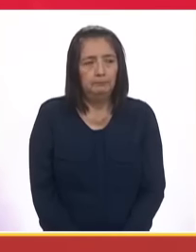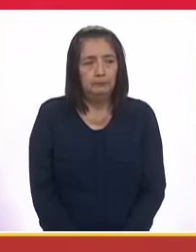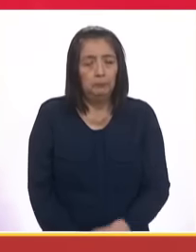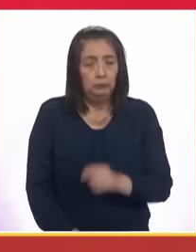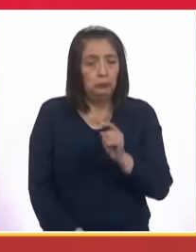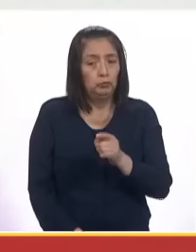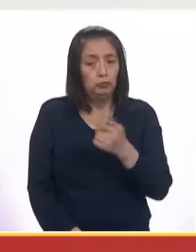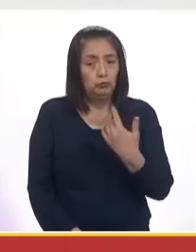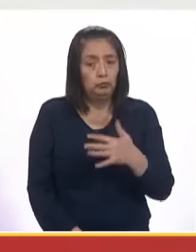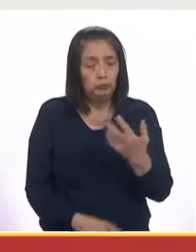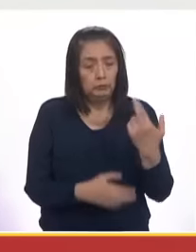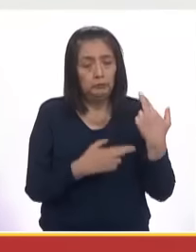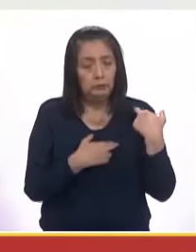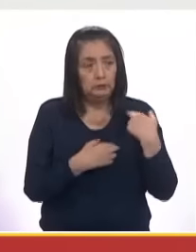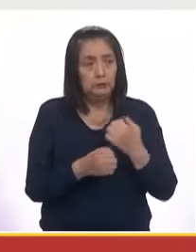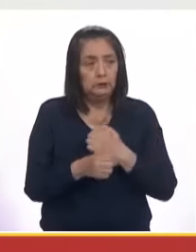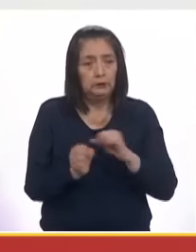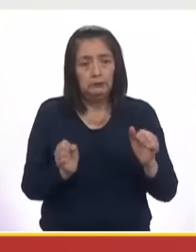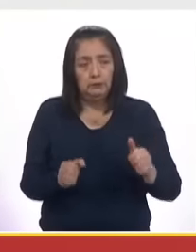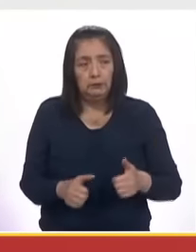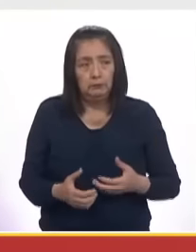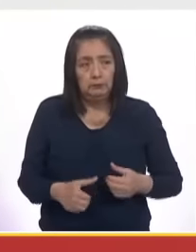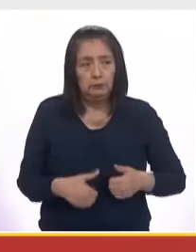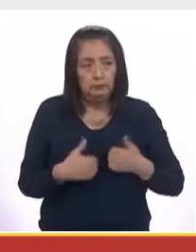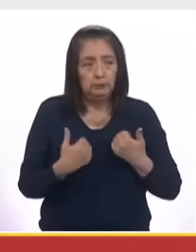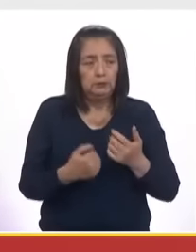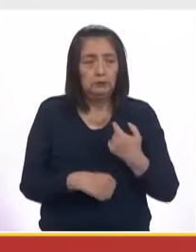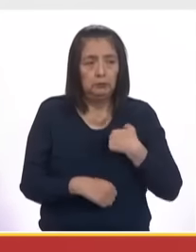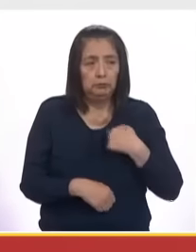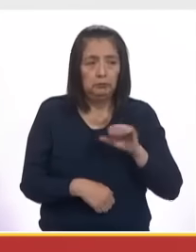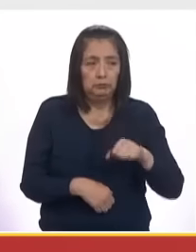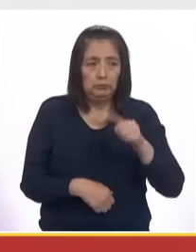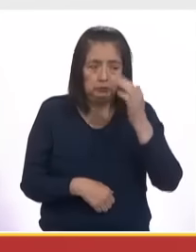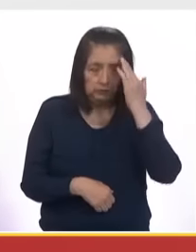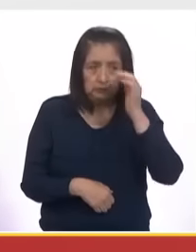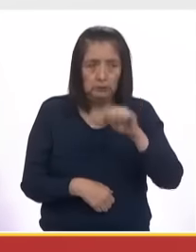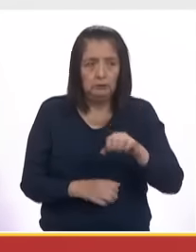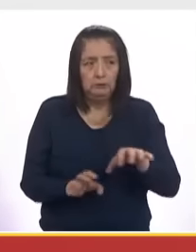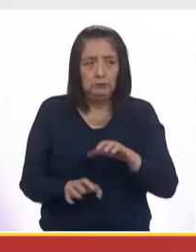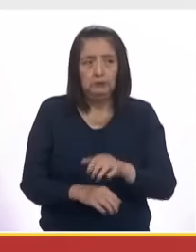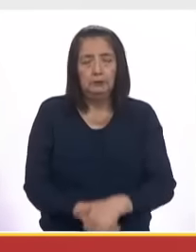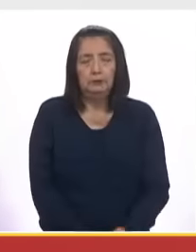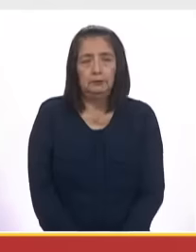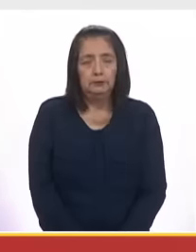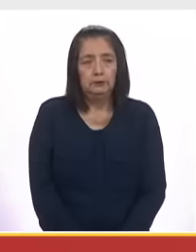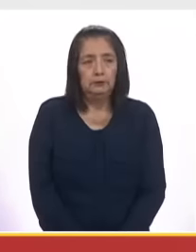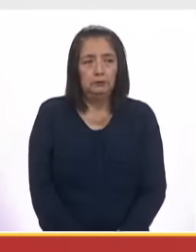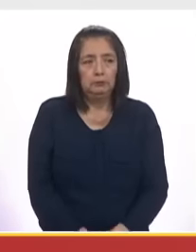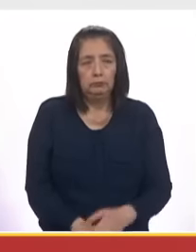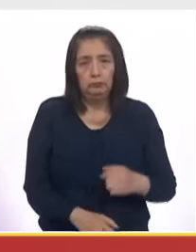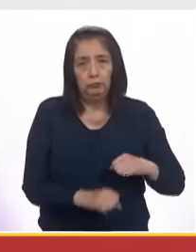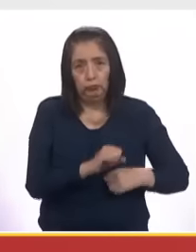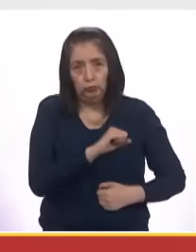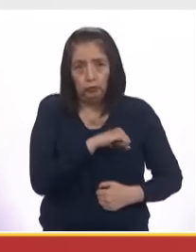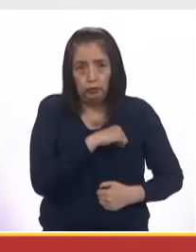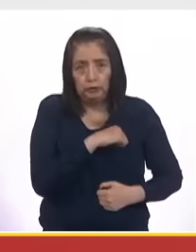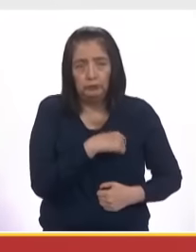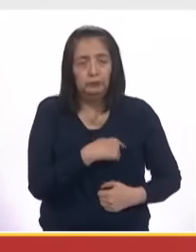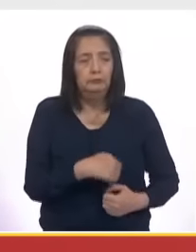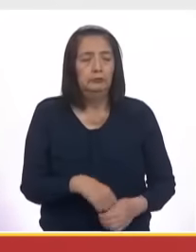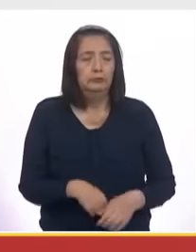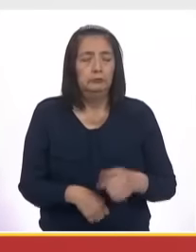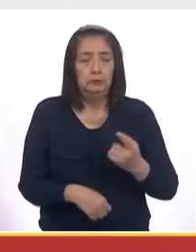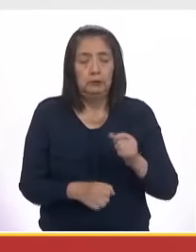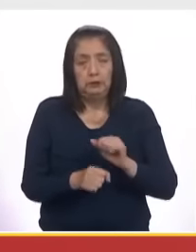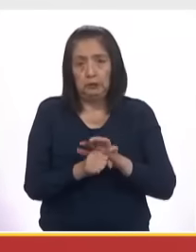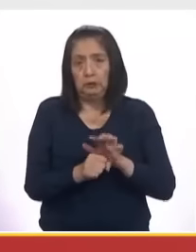Tienes la responsabilidad de salvar muchísimas vidas y sé que lo vas a hacer con el corazón, porque